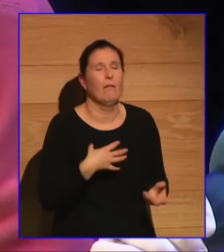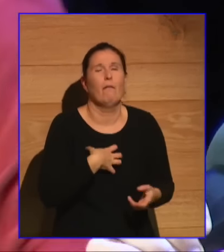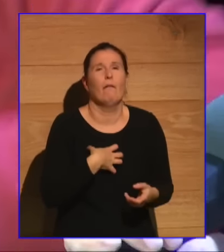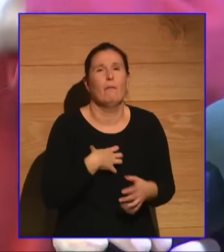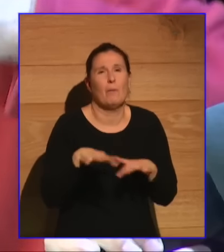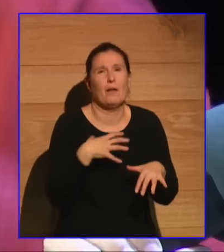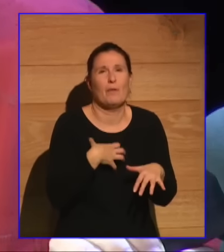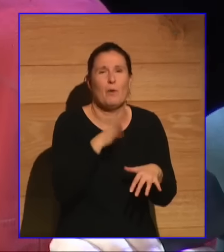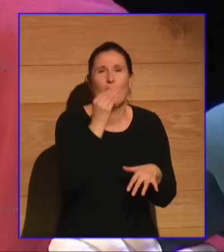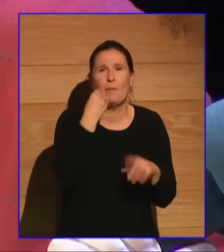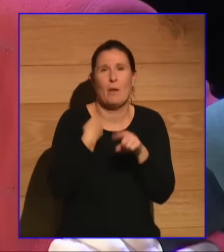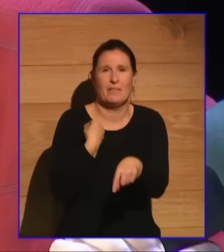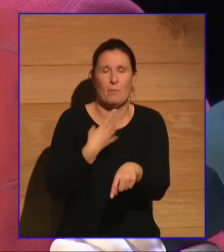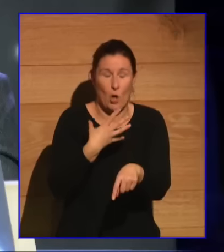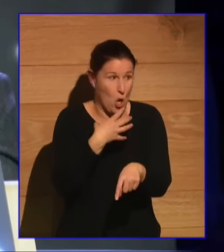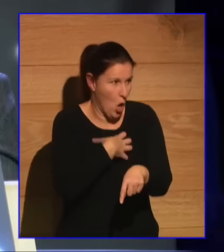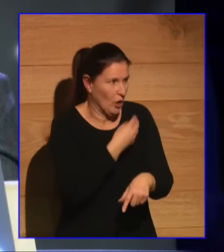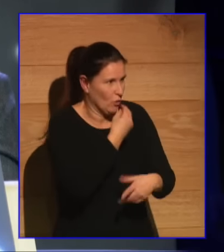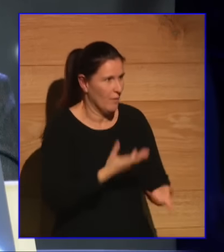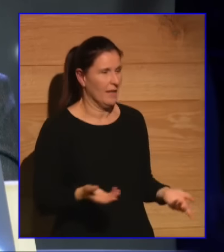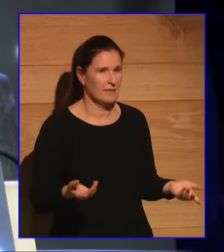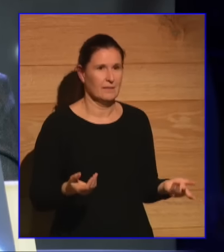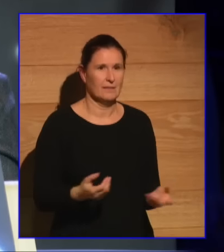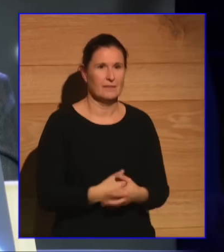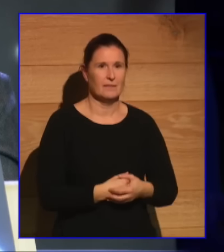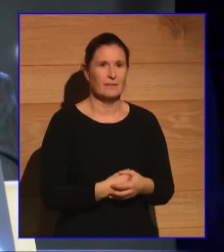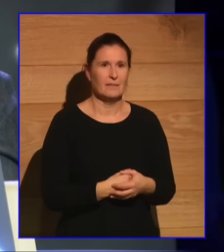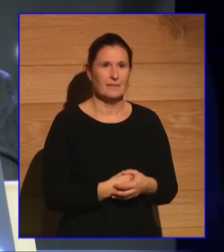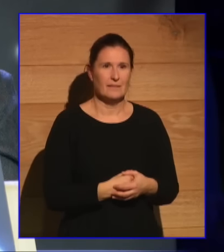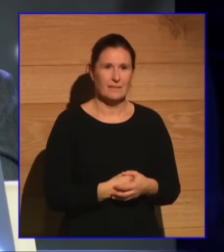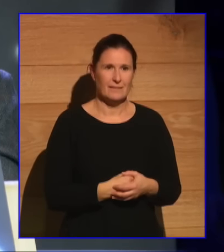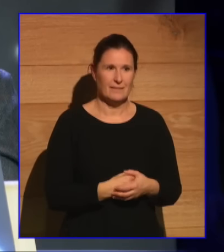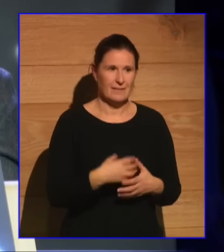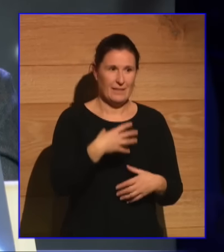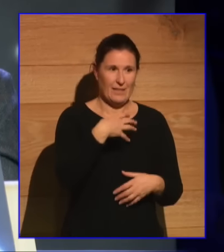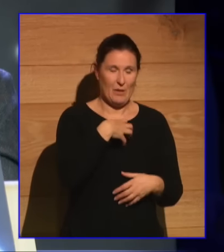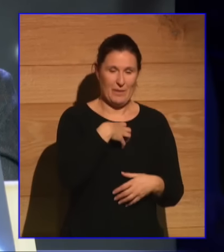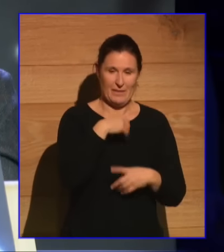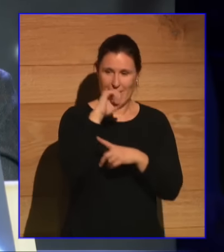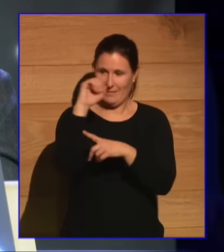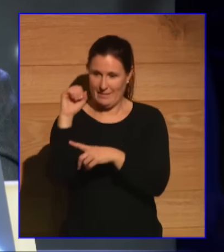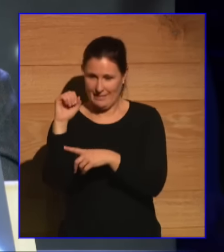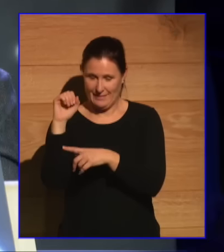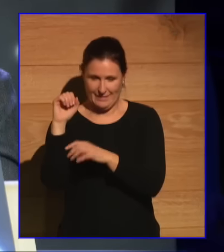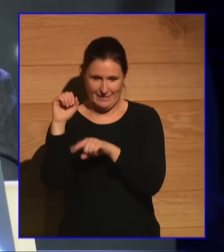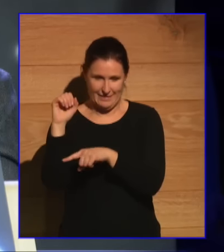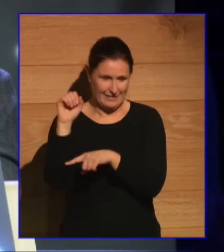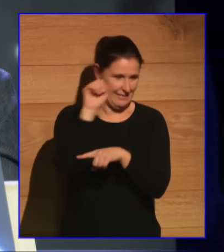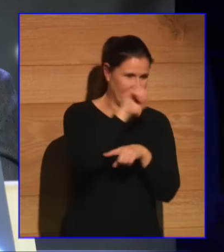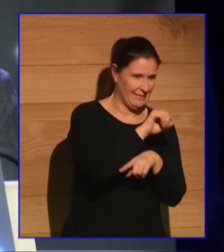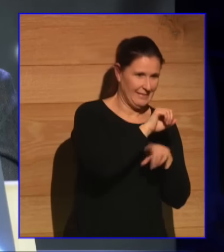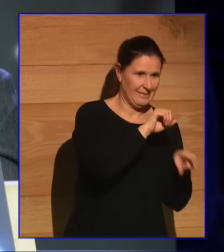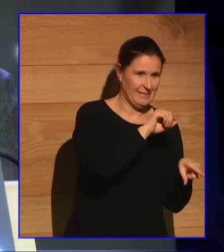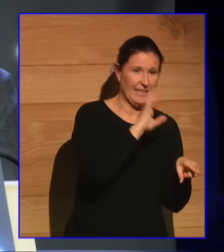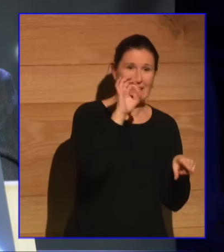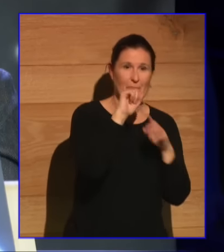comido eucalipto. No puedes estar aquí, en lugar de allí asomado. Es que no puedes... Es el único animal que está